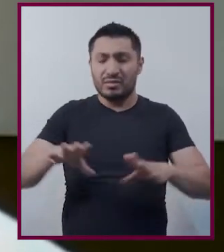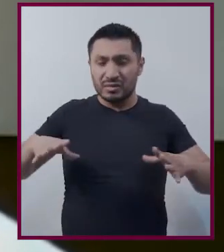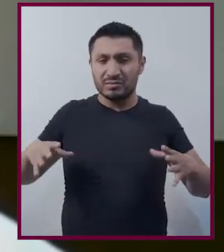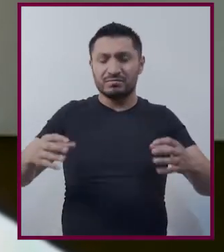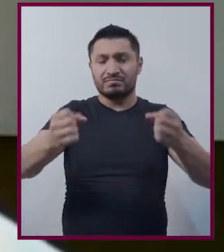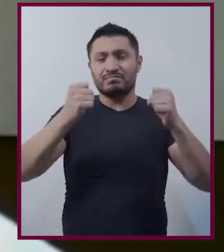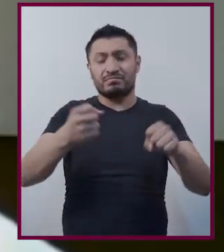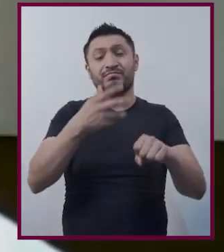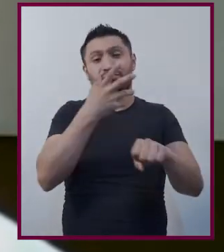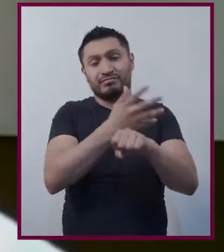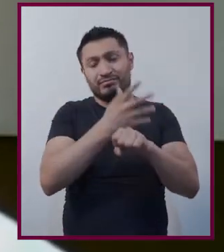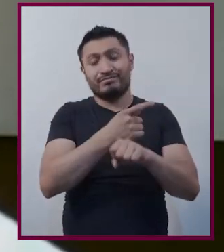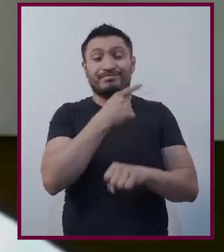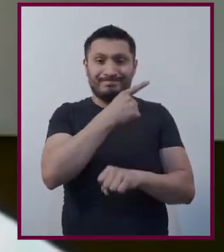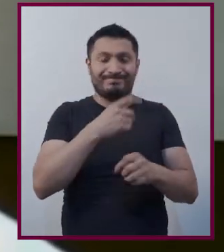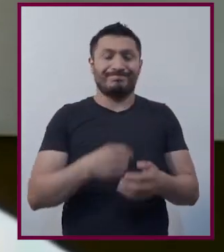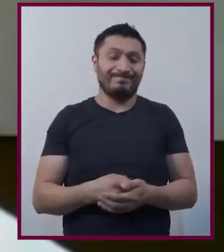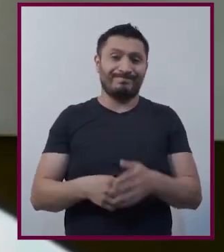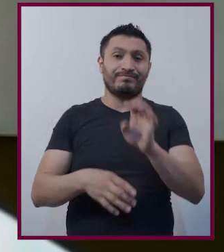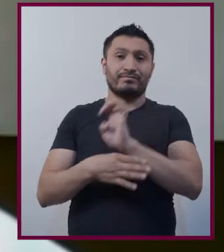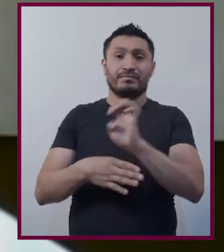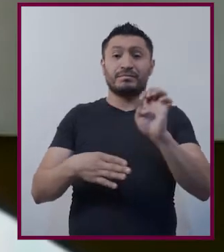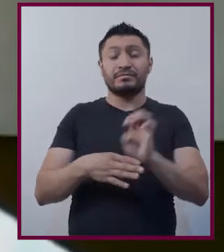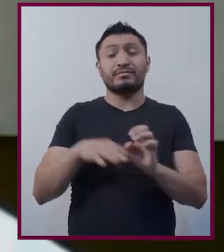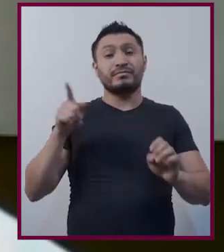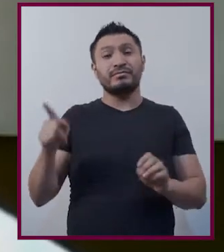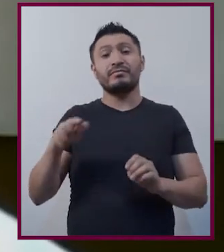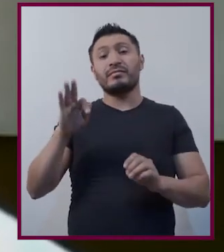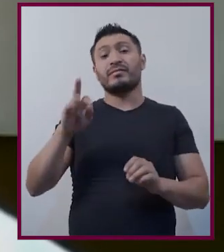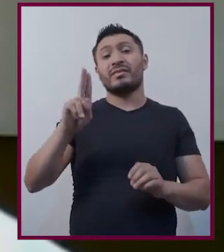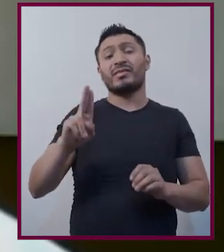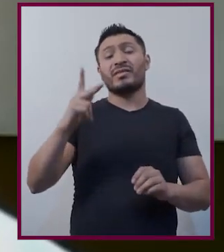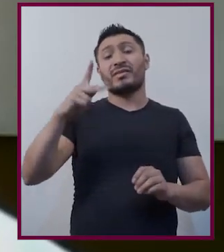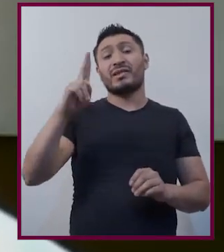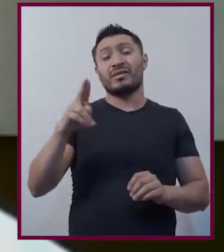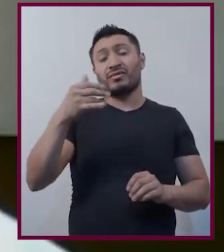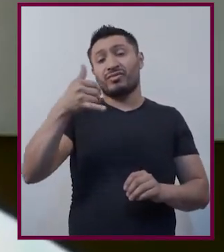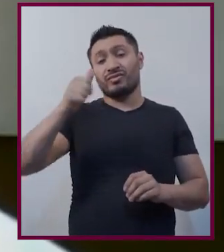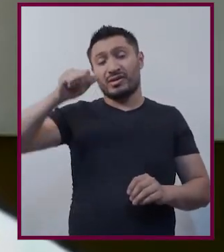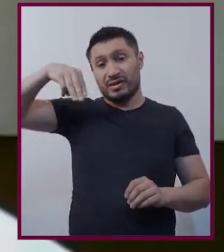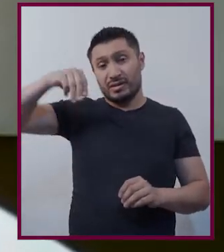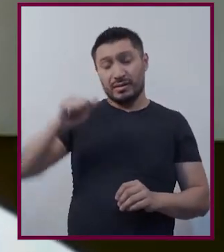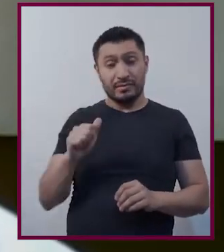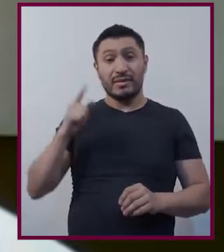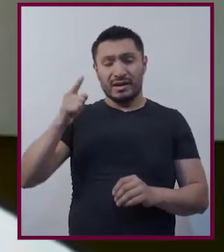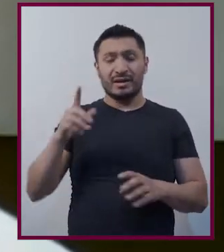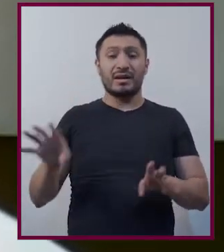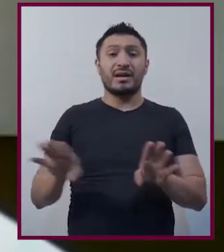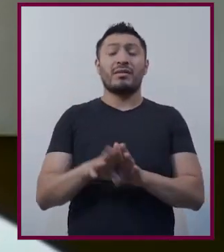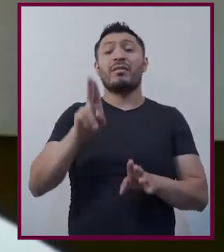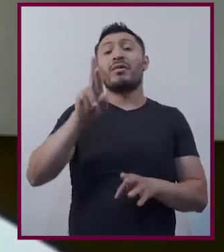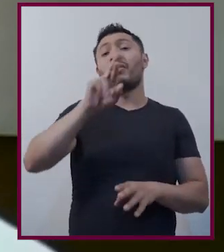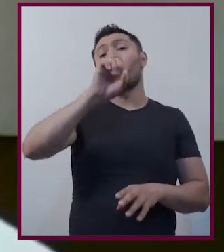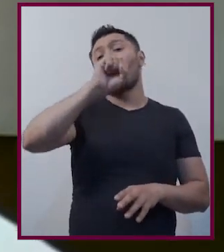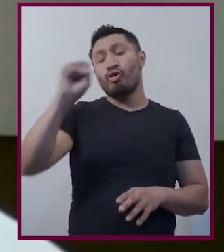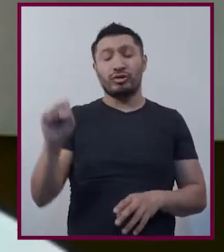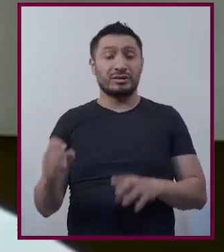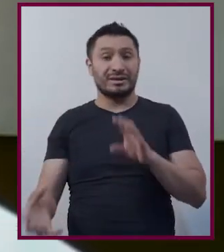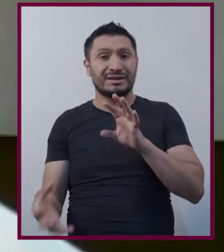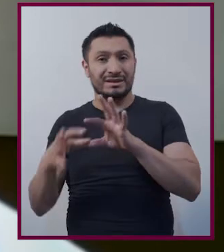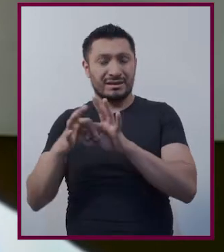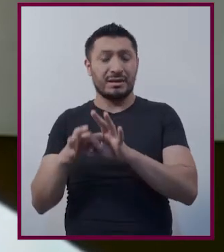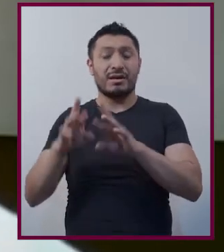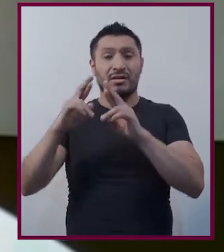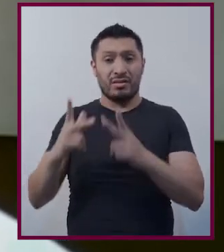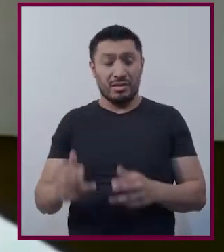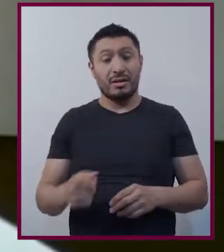vencedor Estados Unidos. Entonces, para Fukuyama, este colapso de la Unión Soviética significa que Estados